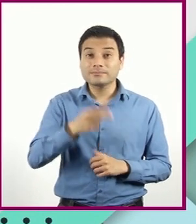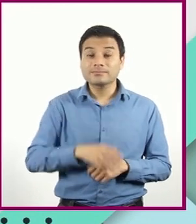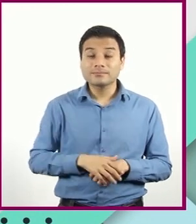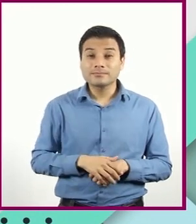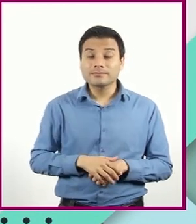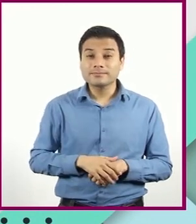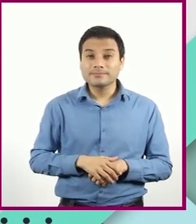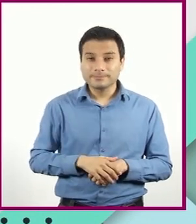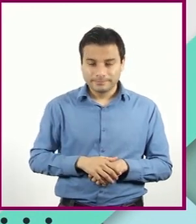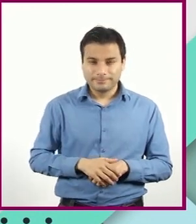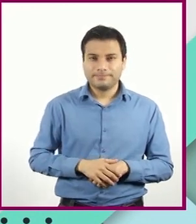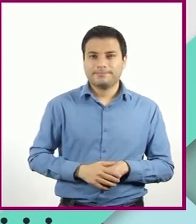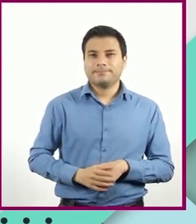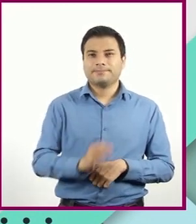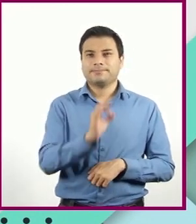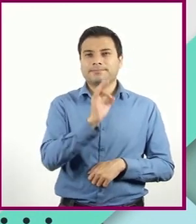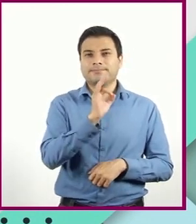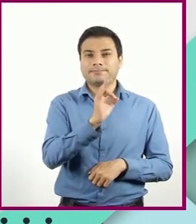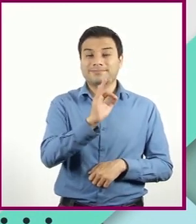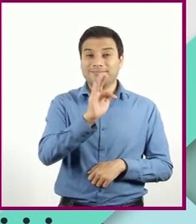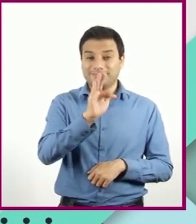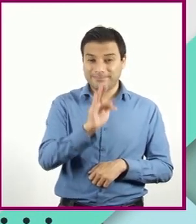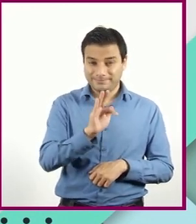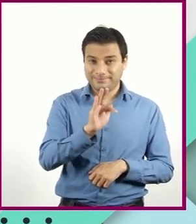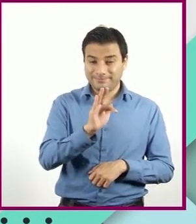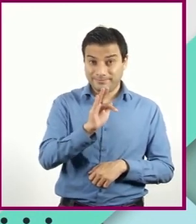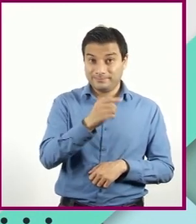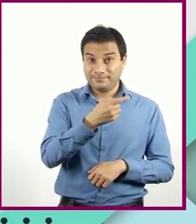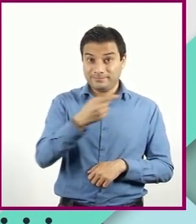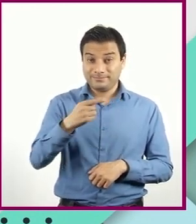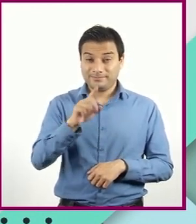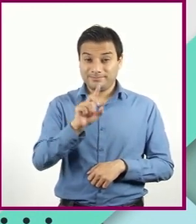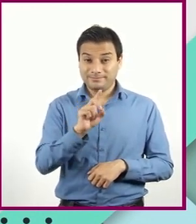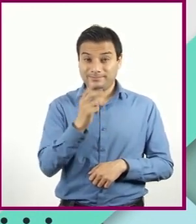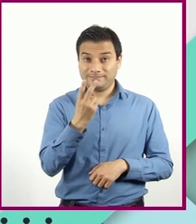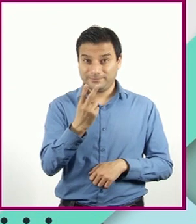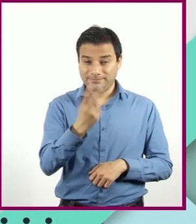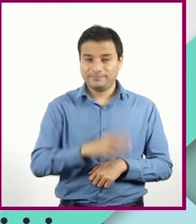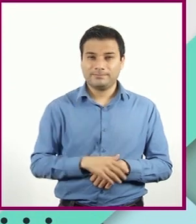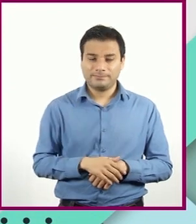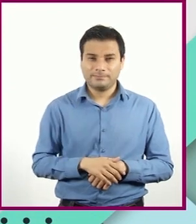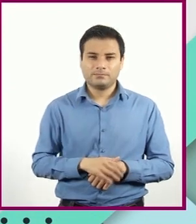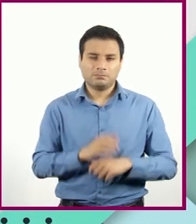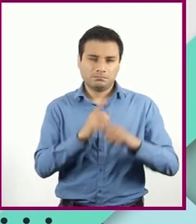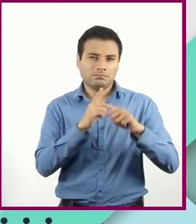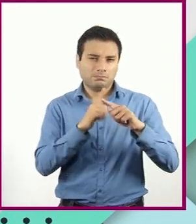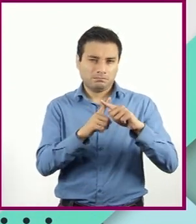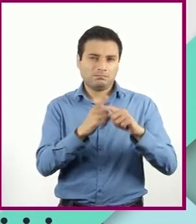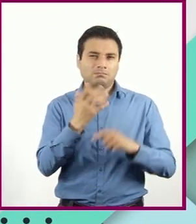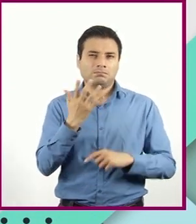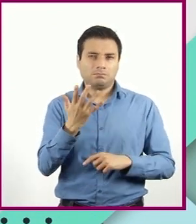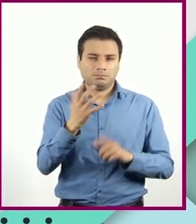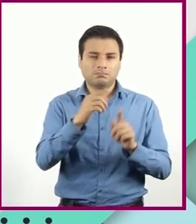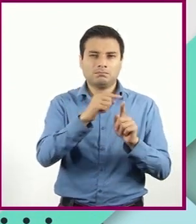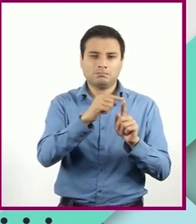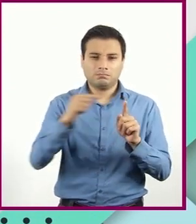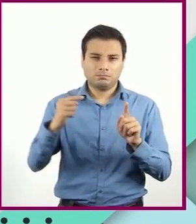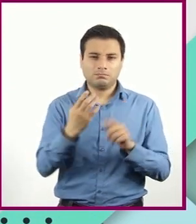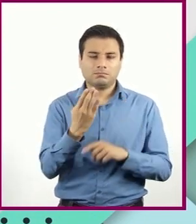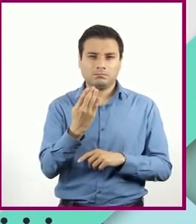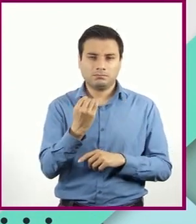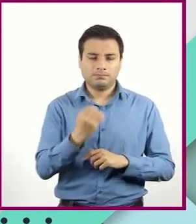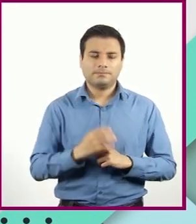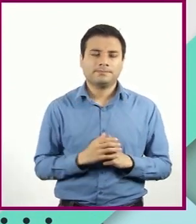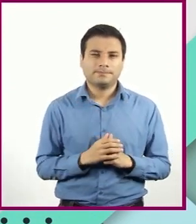la temperatura expresada en grados Fahrenheit menos 32, multiplicado por 5 y dividido entre